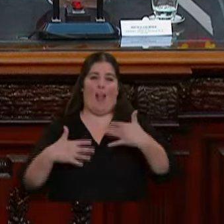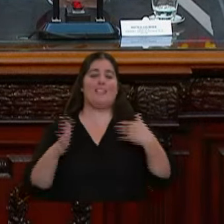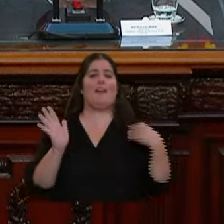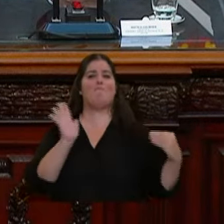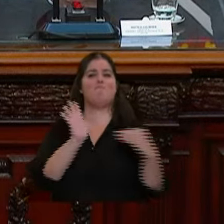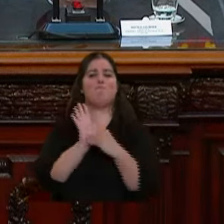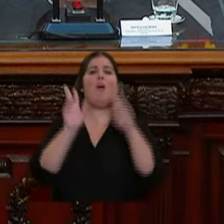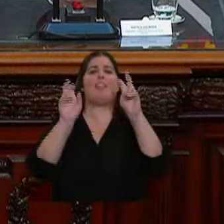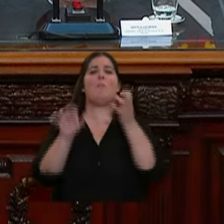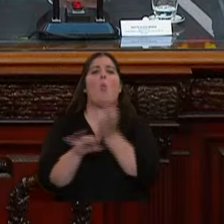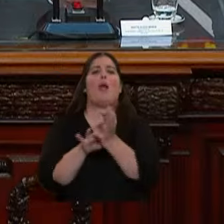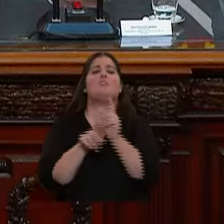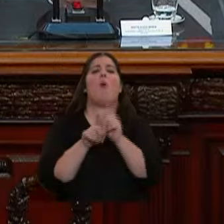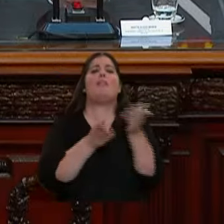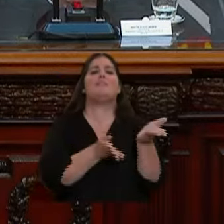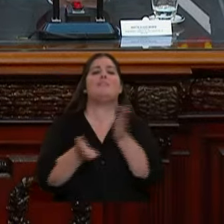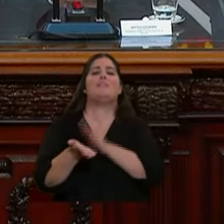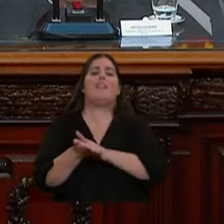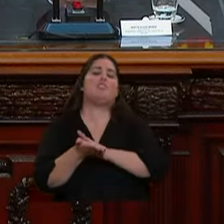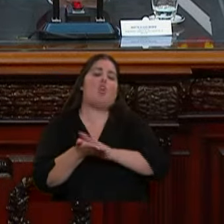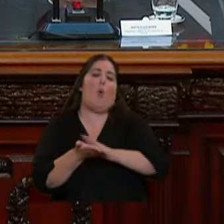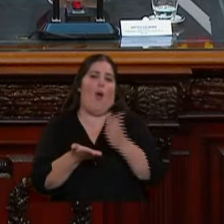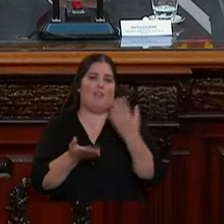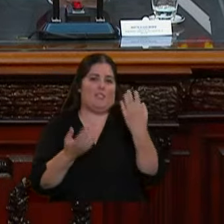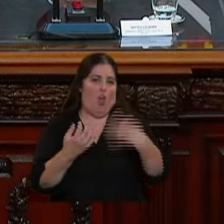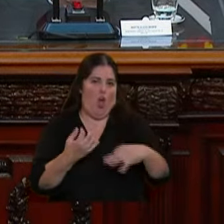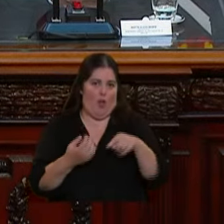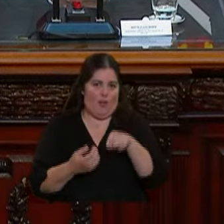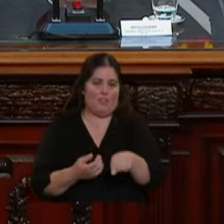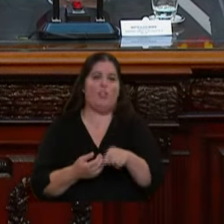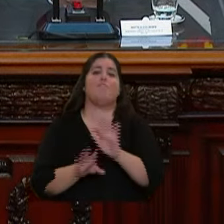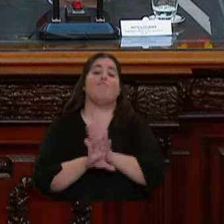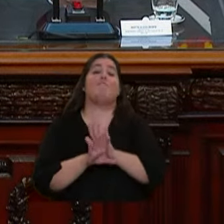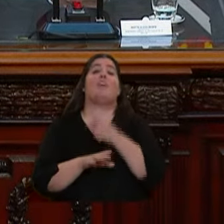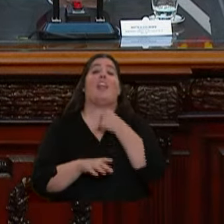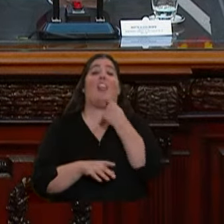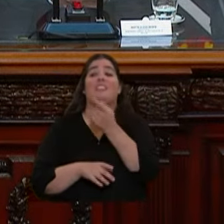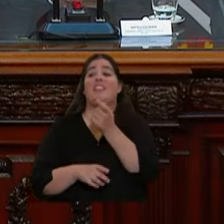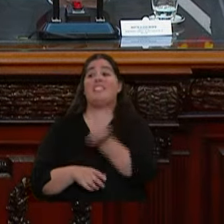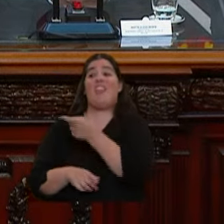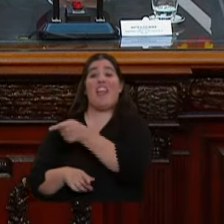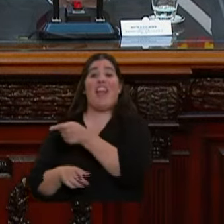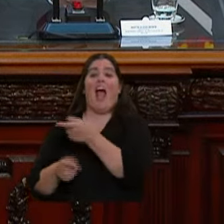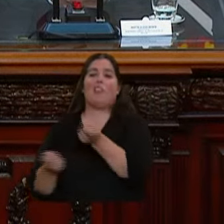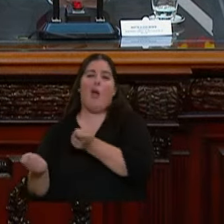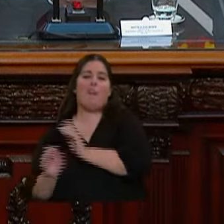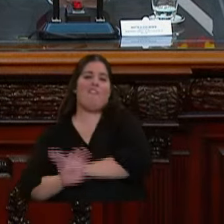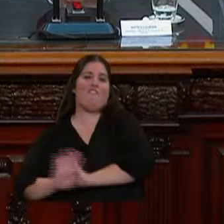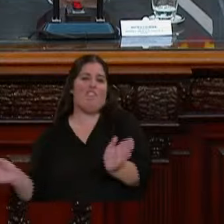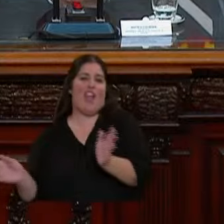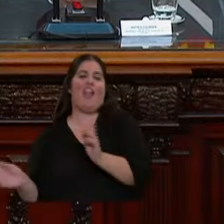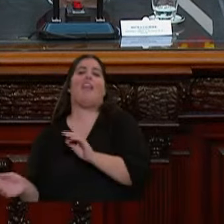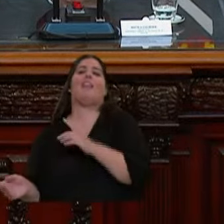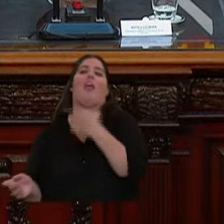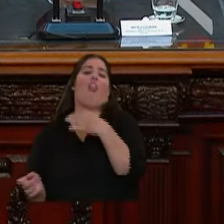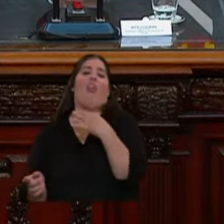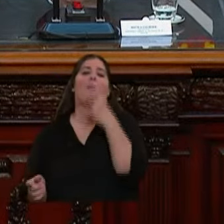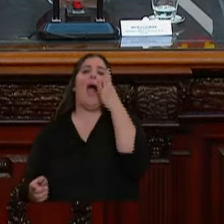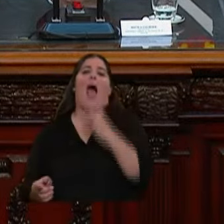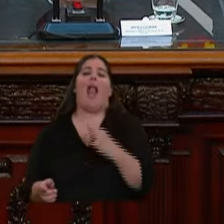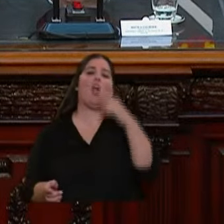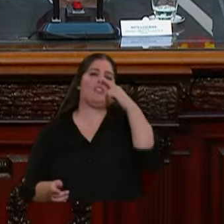la educación como el servicio esencial, lo cual le sacará el arma de la mano a los sindicatos y los obligará a prestar al menos